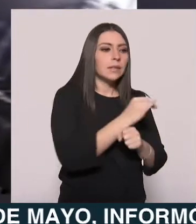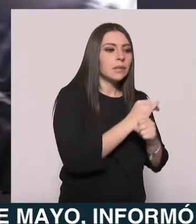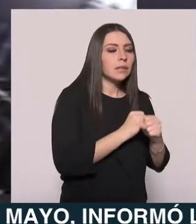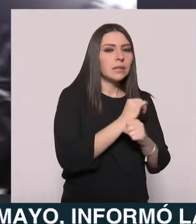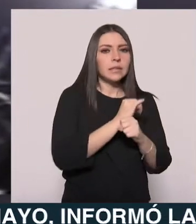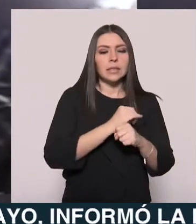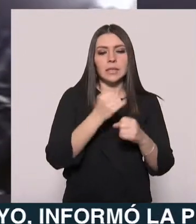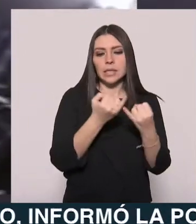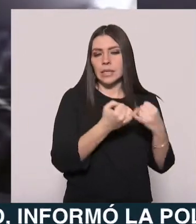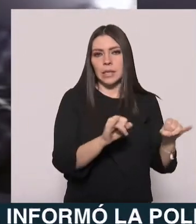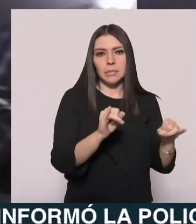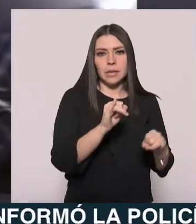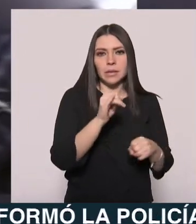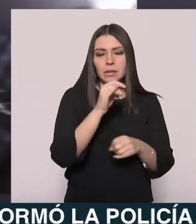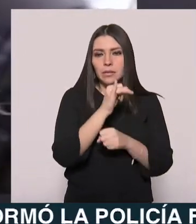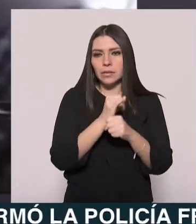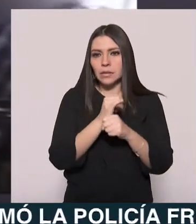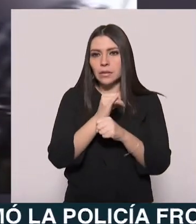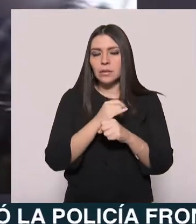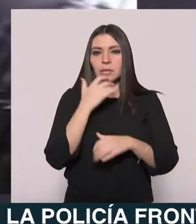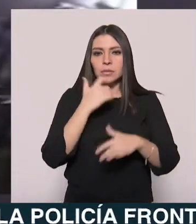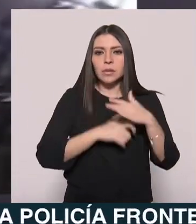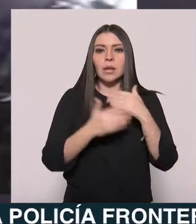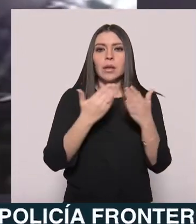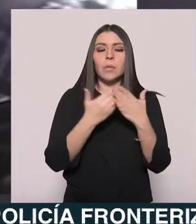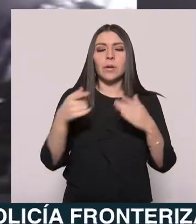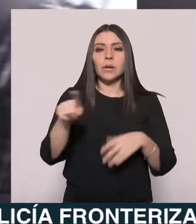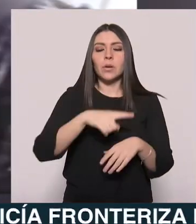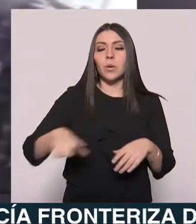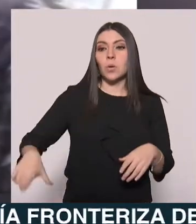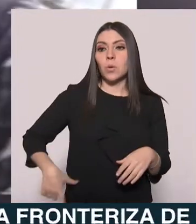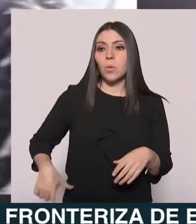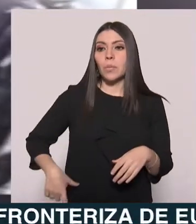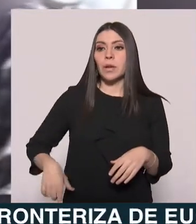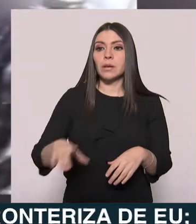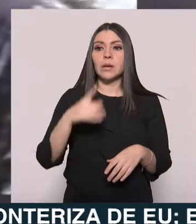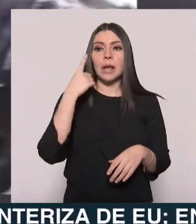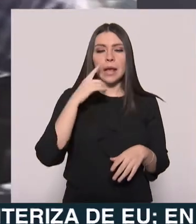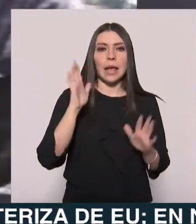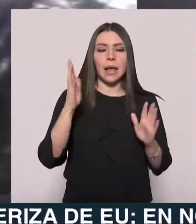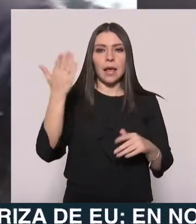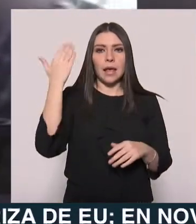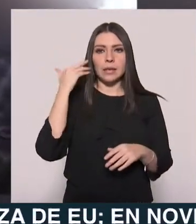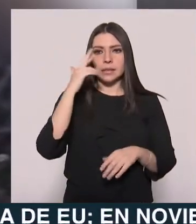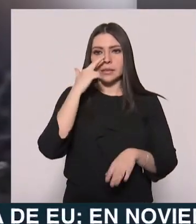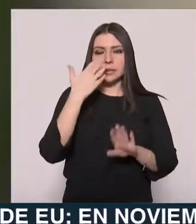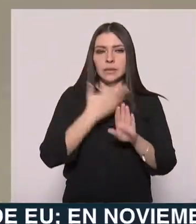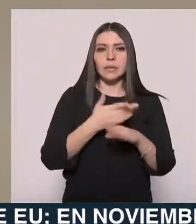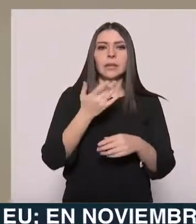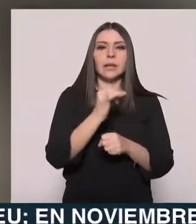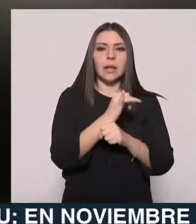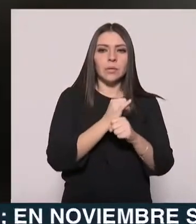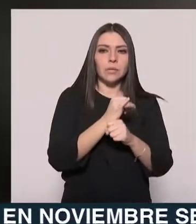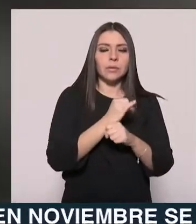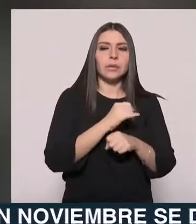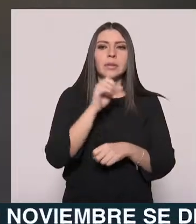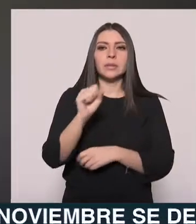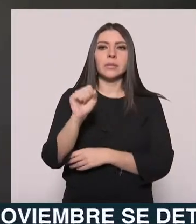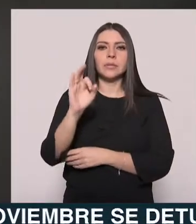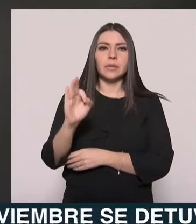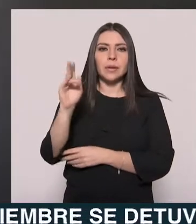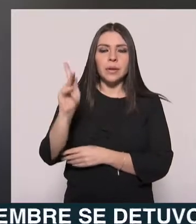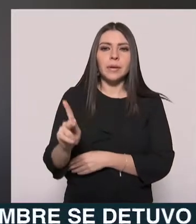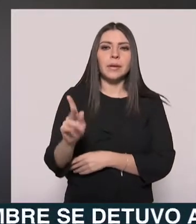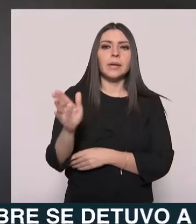en México fue poner a las organizaciones del gobierno que ya se dedicaban a combatir la corrupción, la auditoría, la Secretaría de la Función Pública,